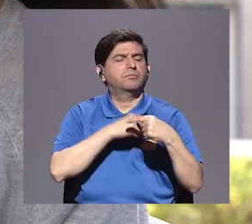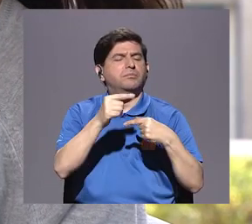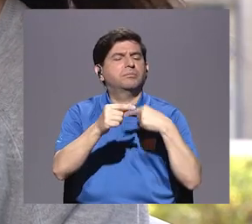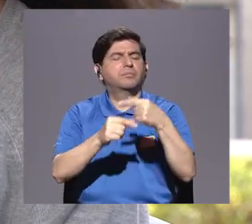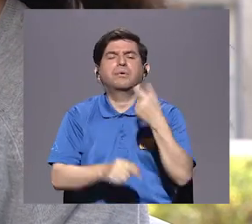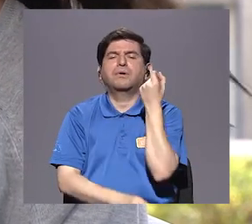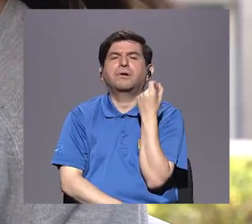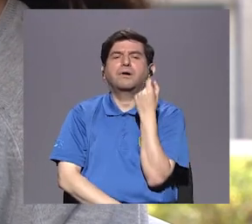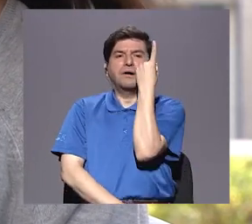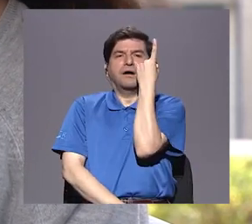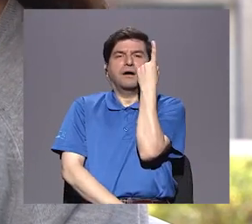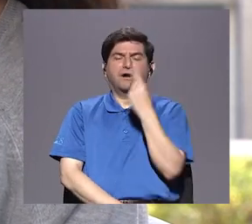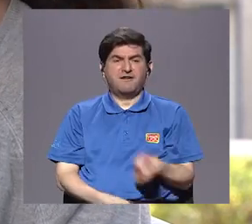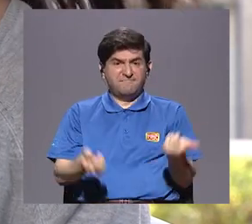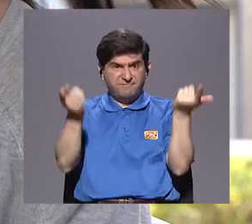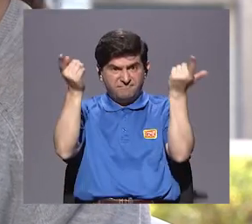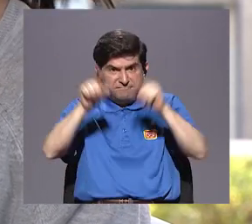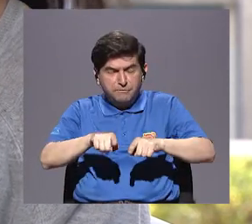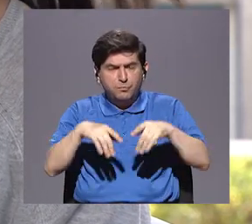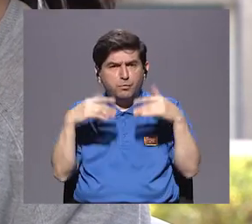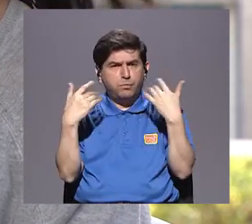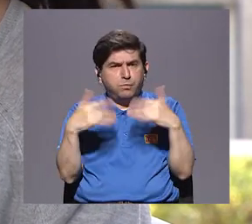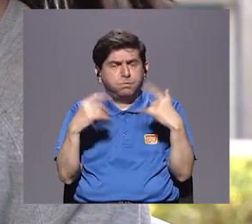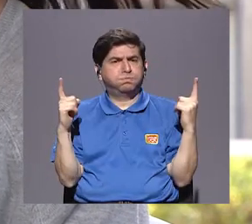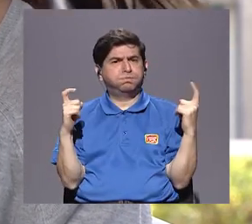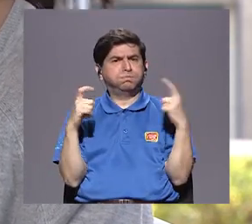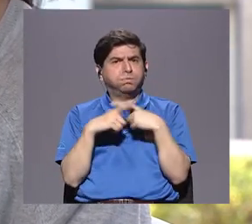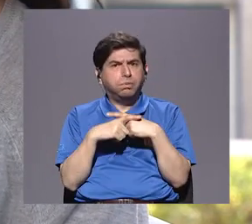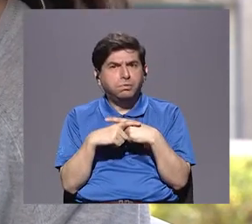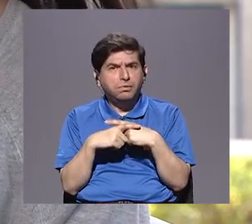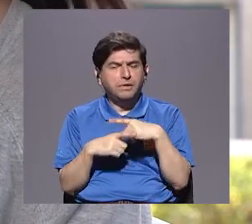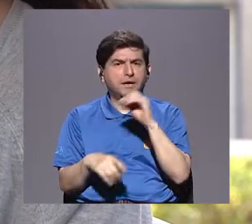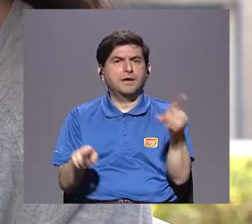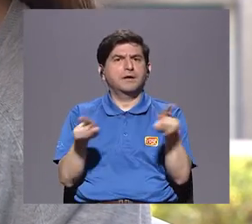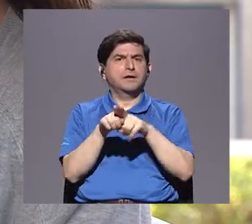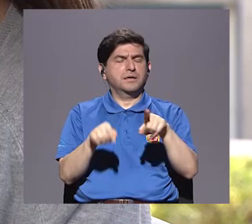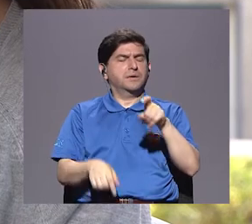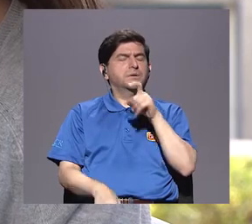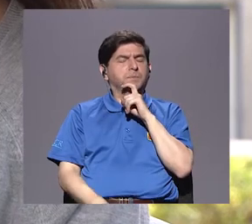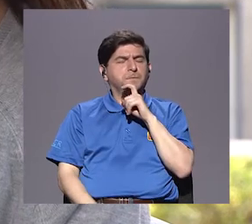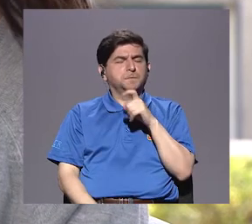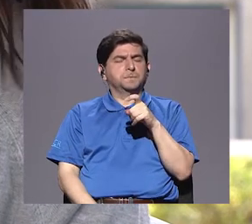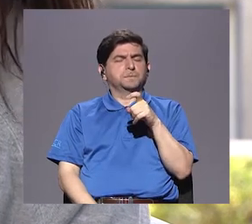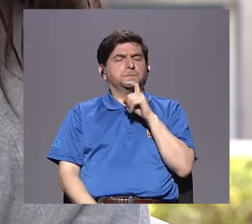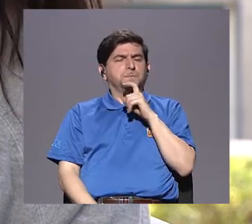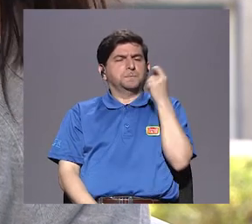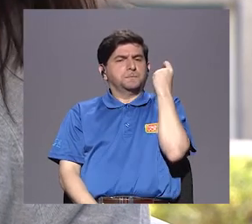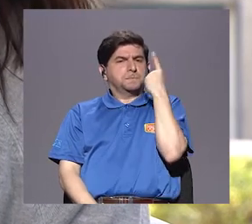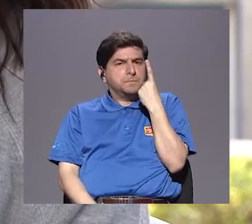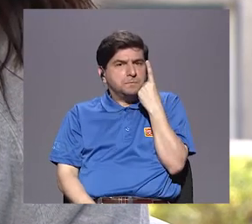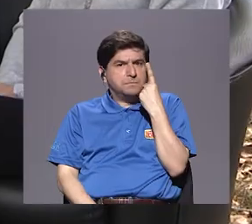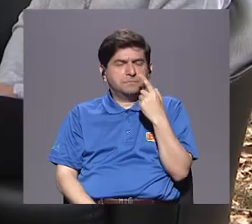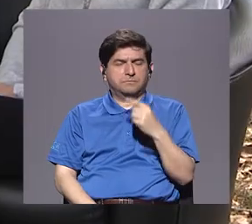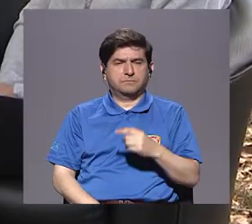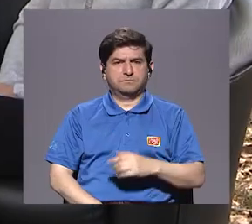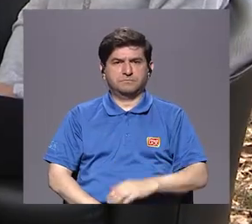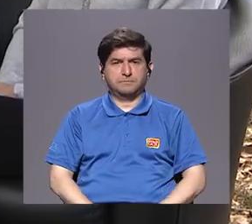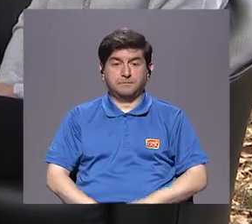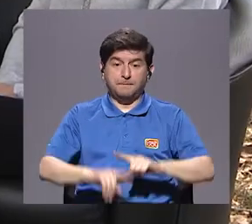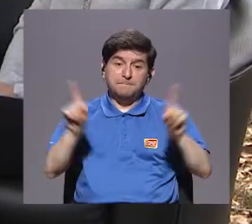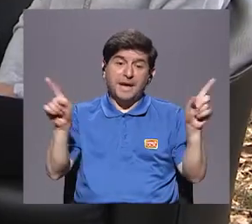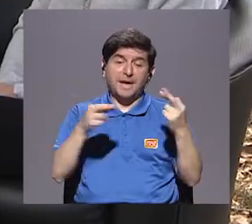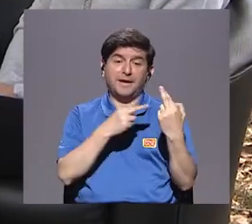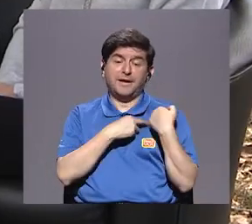ir entendiendo un fenómeno sumamente complejo y sumamente difícil de entender. Pero